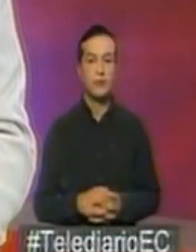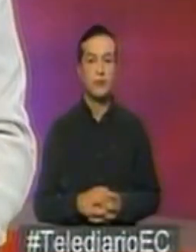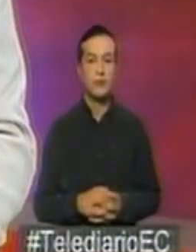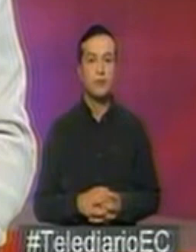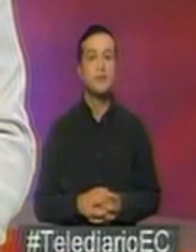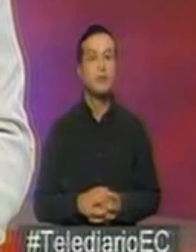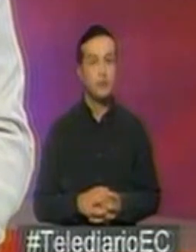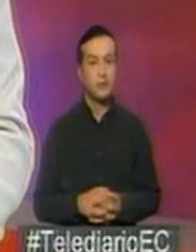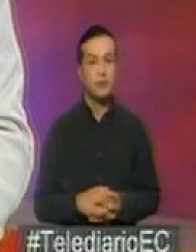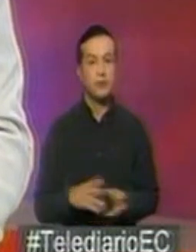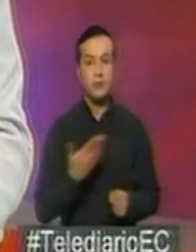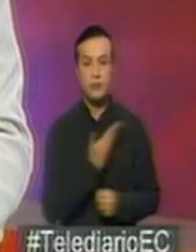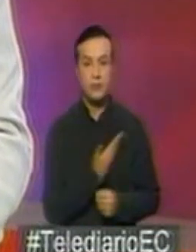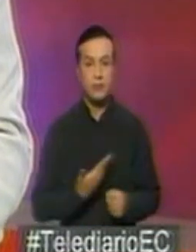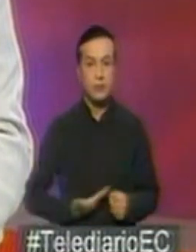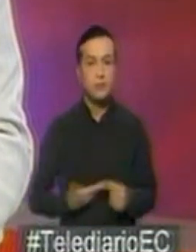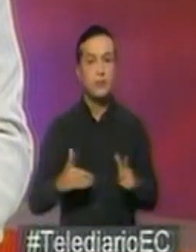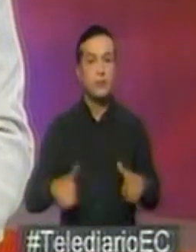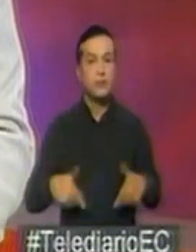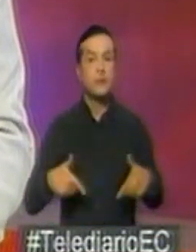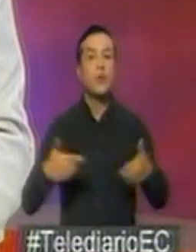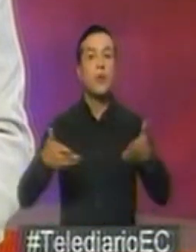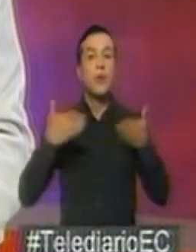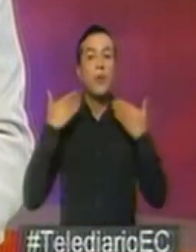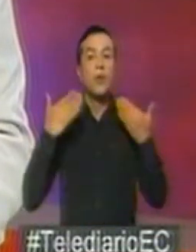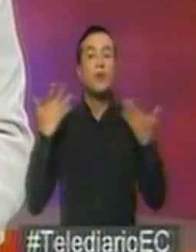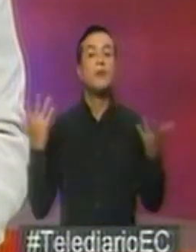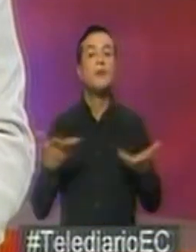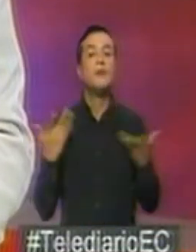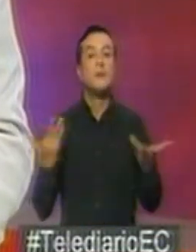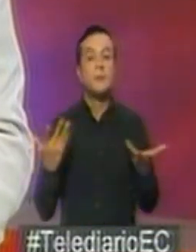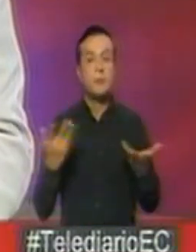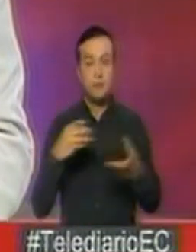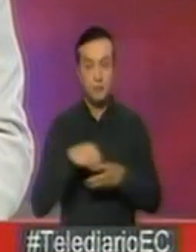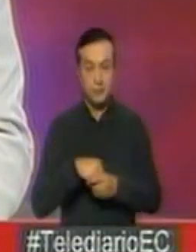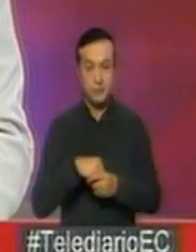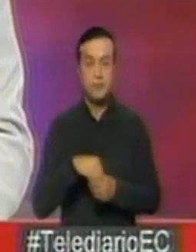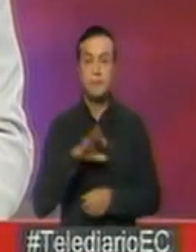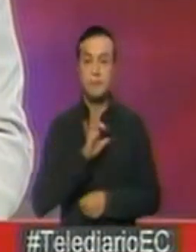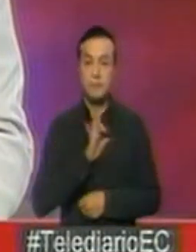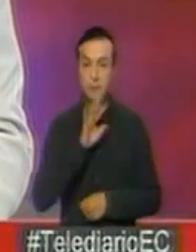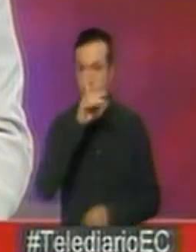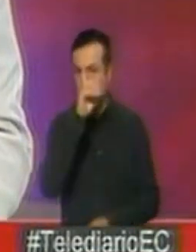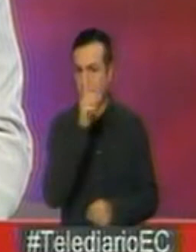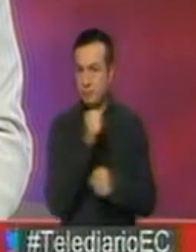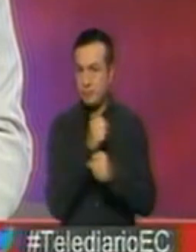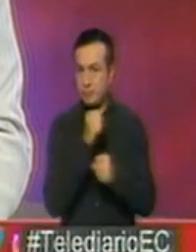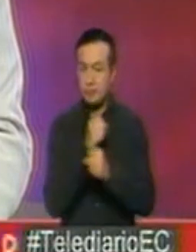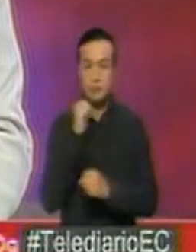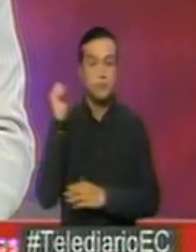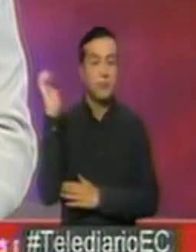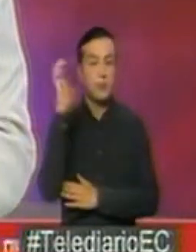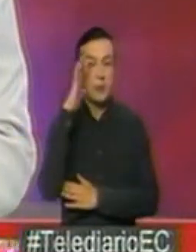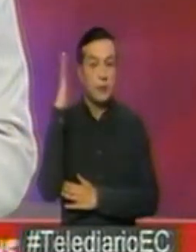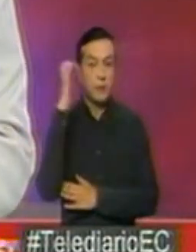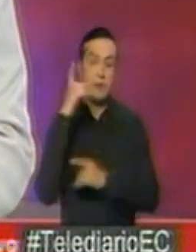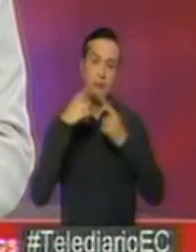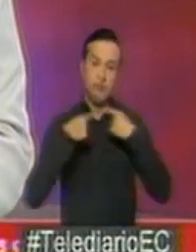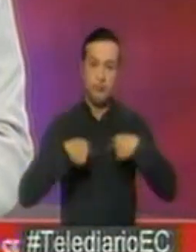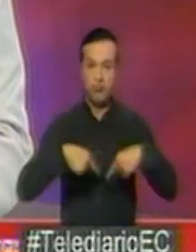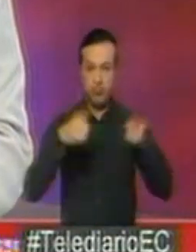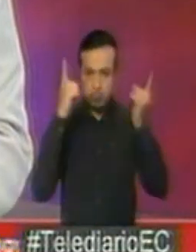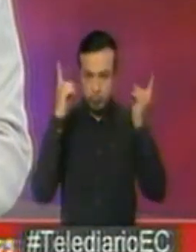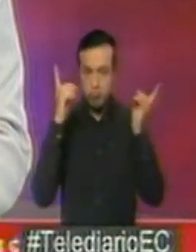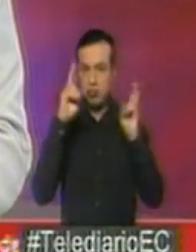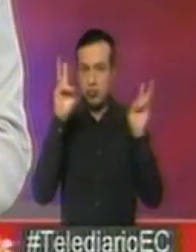Con la presencia del presidente Lenín Moreno en Guayaquil, se instaló la mesa técnica de trabajo por la emergencia sanitaria desde las